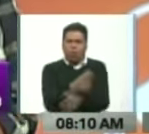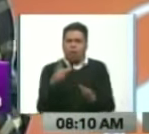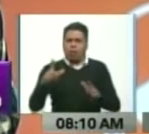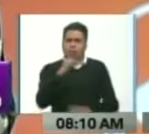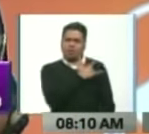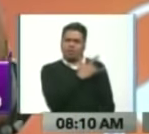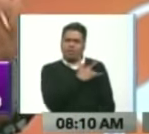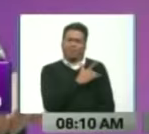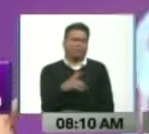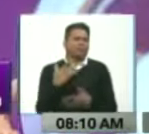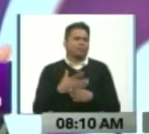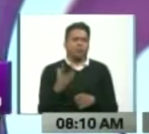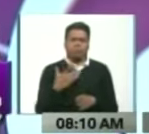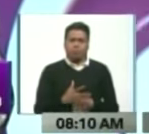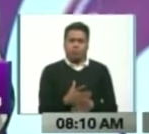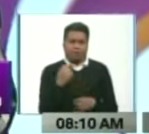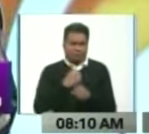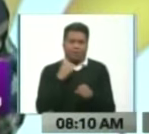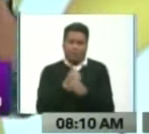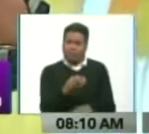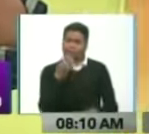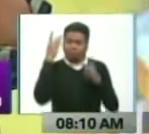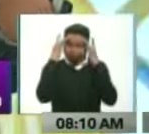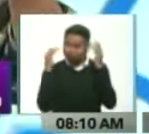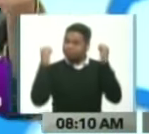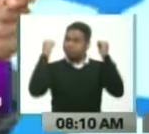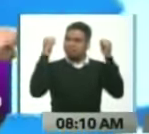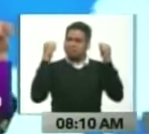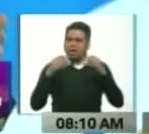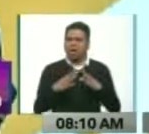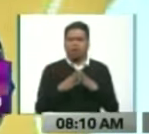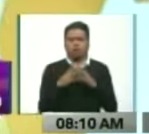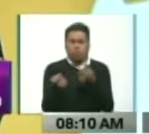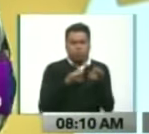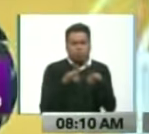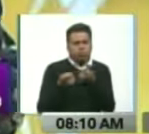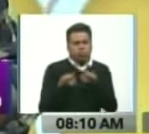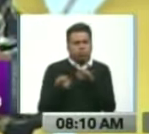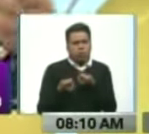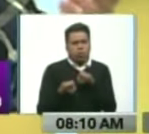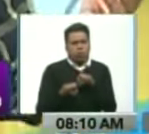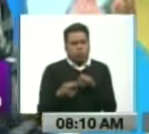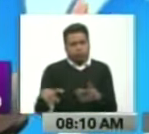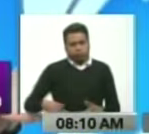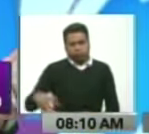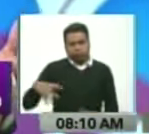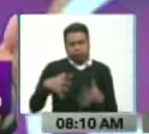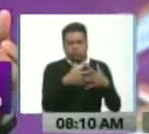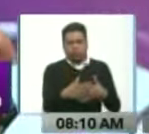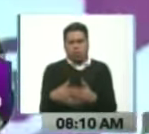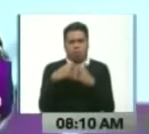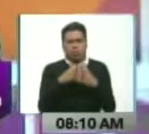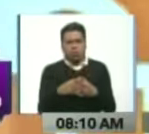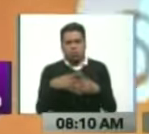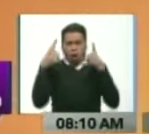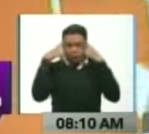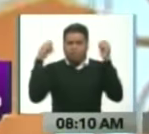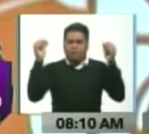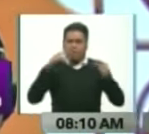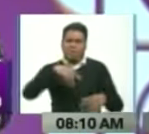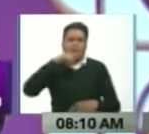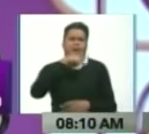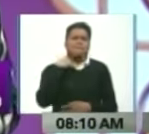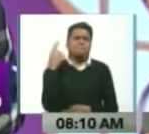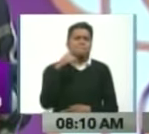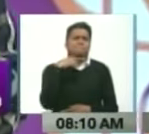emprender proyectos tan maravillosos como estos, mientras desde el monopolio capitalista se impulsan videojuegos que son famosos a nivel mundial, para decapitar personas,